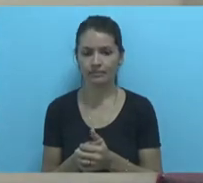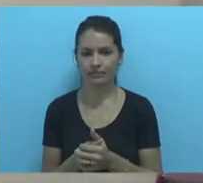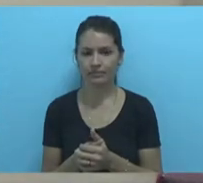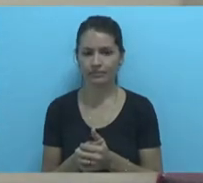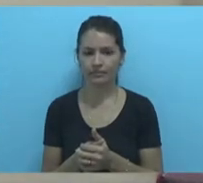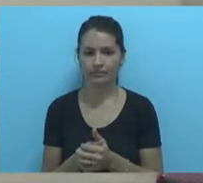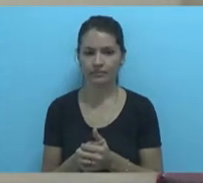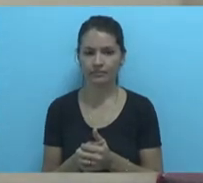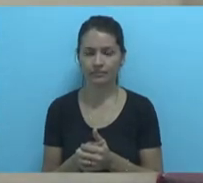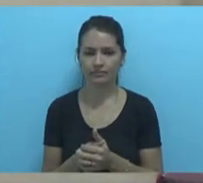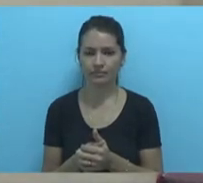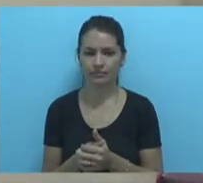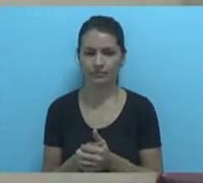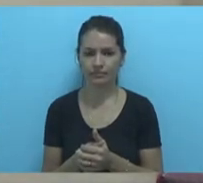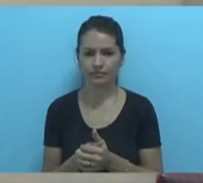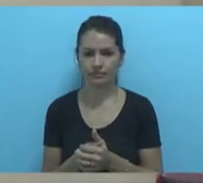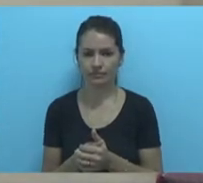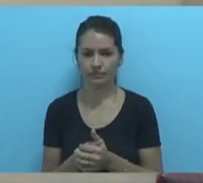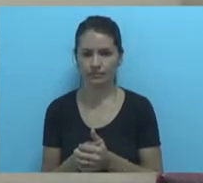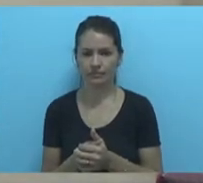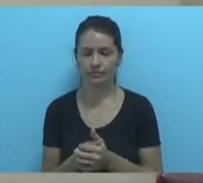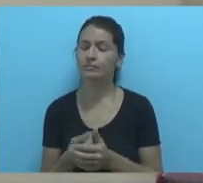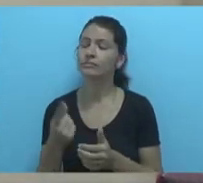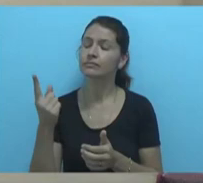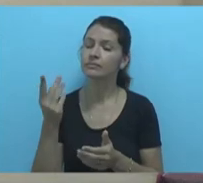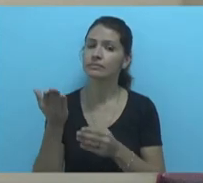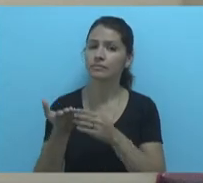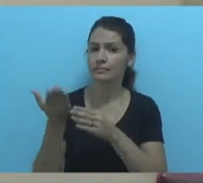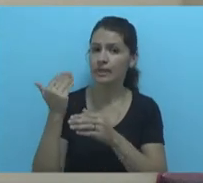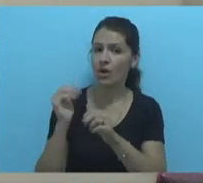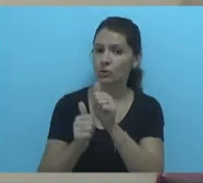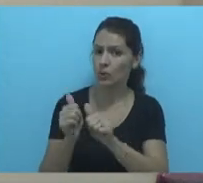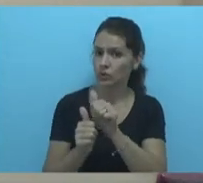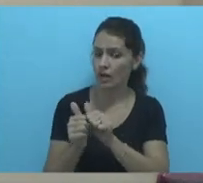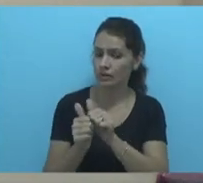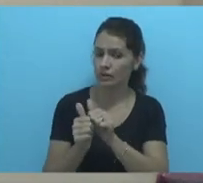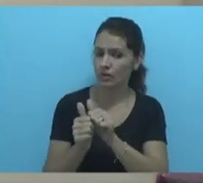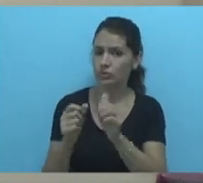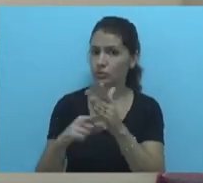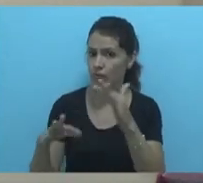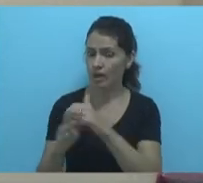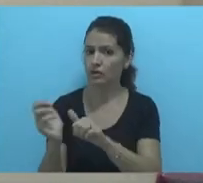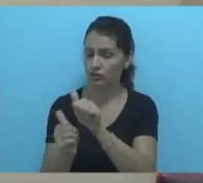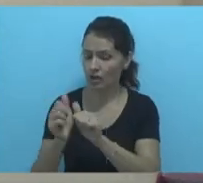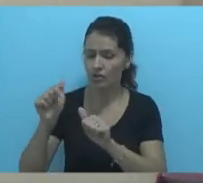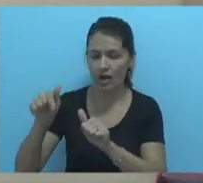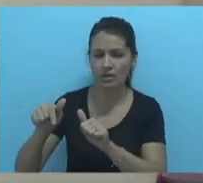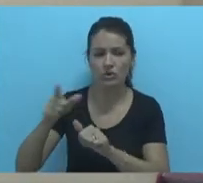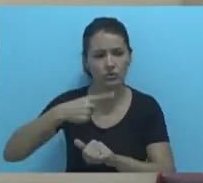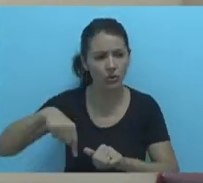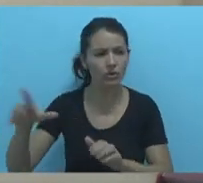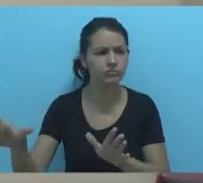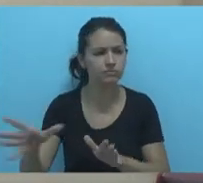Allí también en la historia, en Rosario, siendo un movimiento popular, logramos la